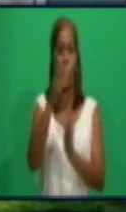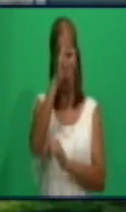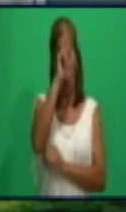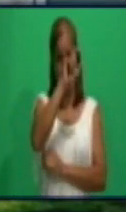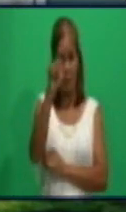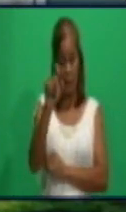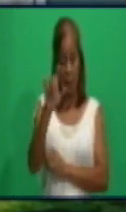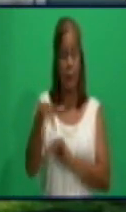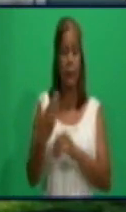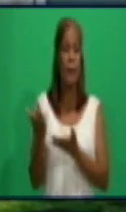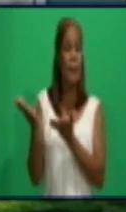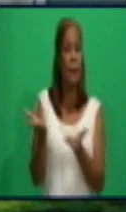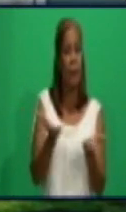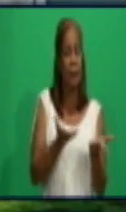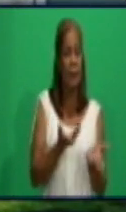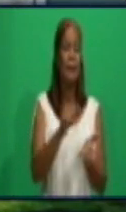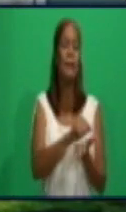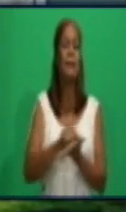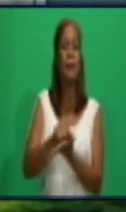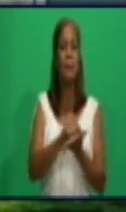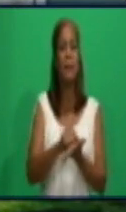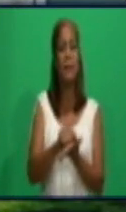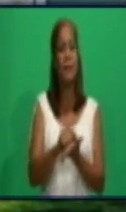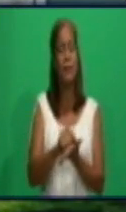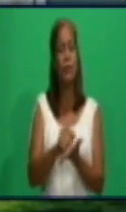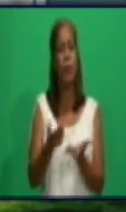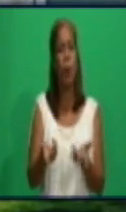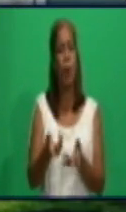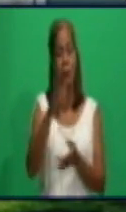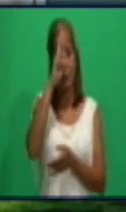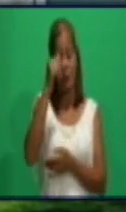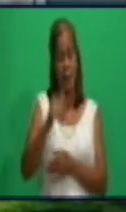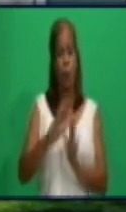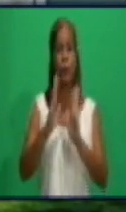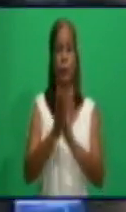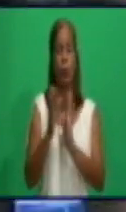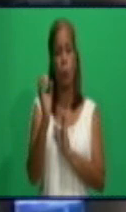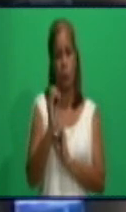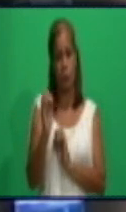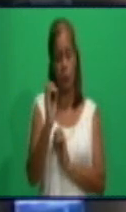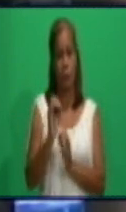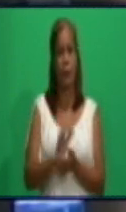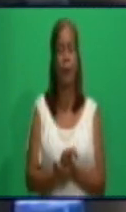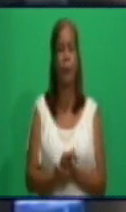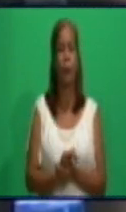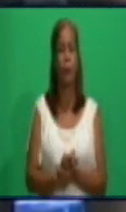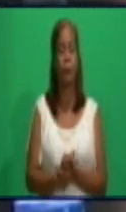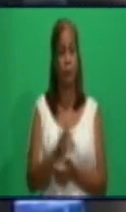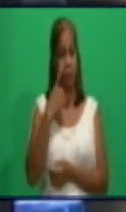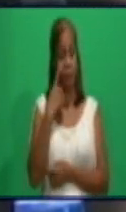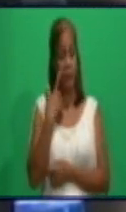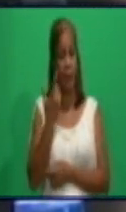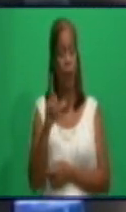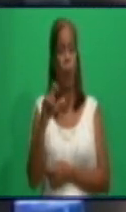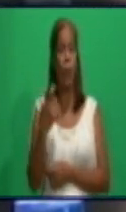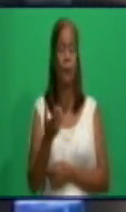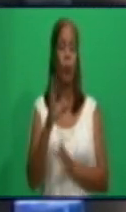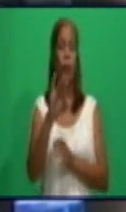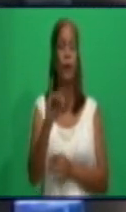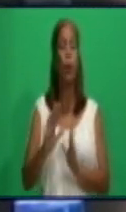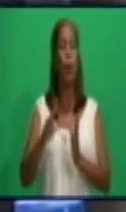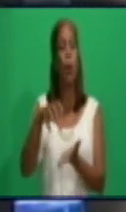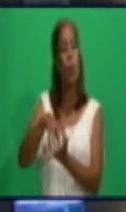brindan servicio en el territorio. ¿Qué panorámica muestran hoy estas instituciones de salud? Fíjese que cuando digo instituciones de salud ya estoy contando